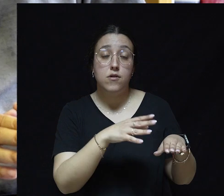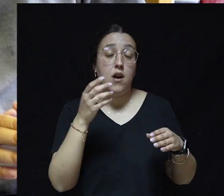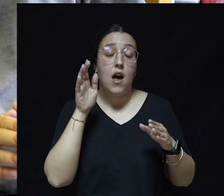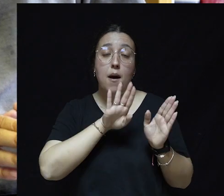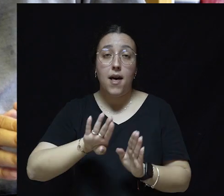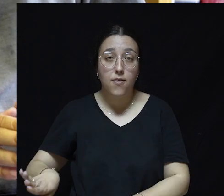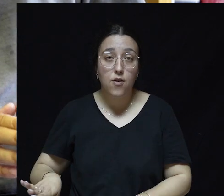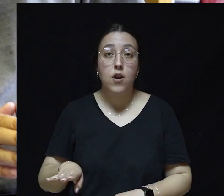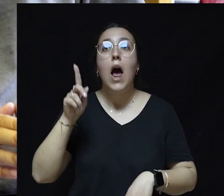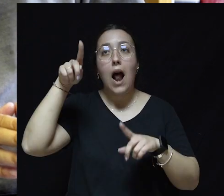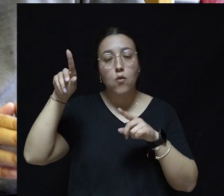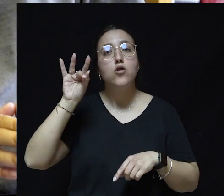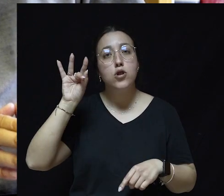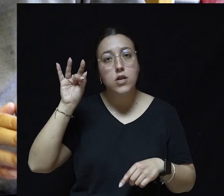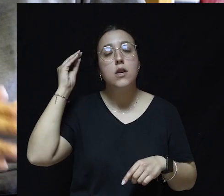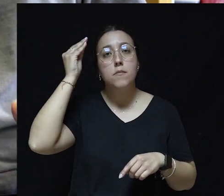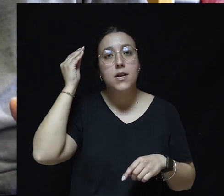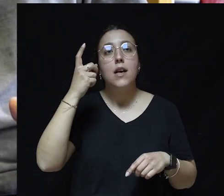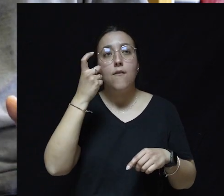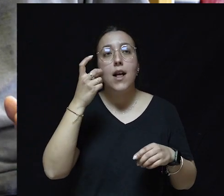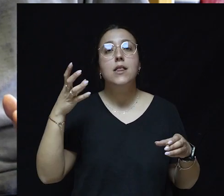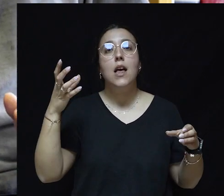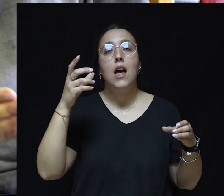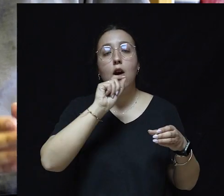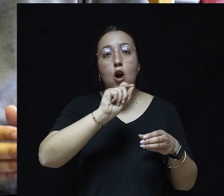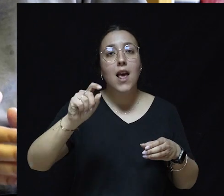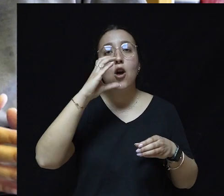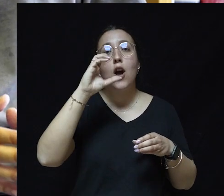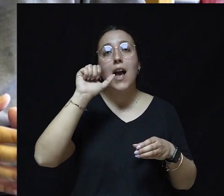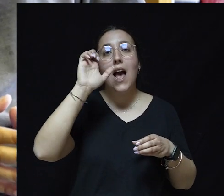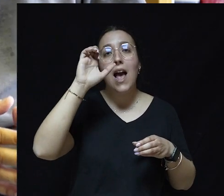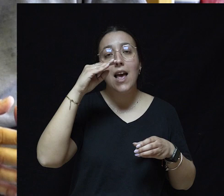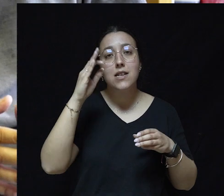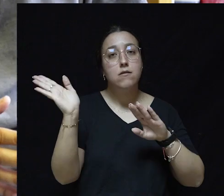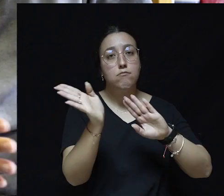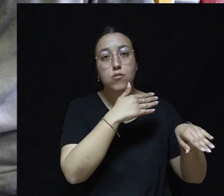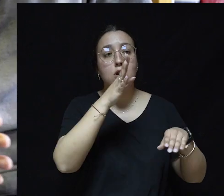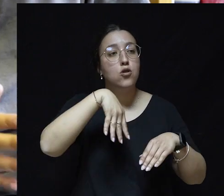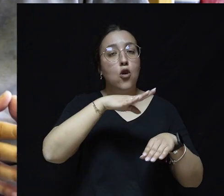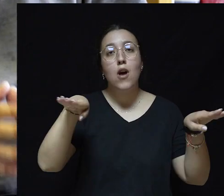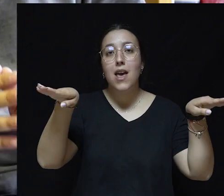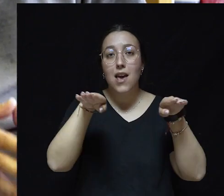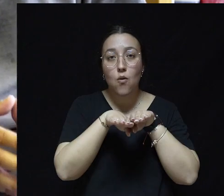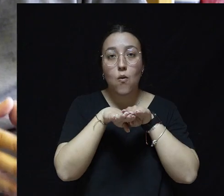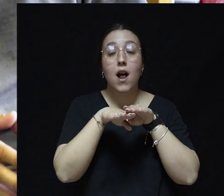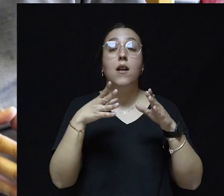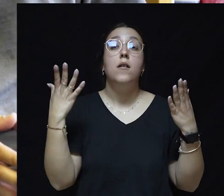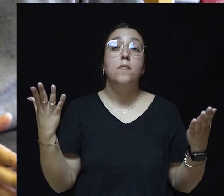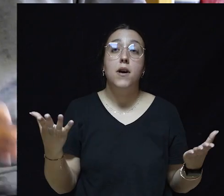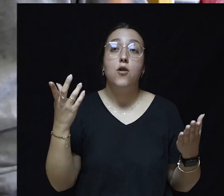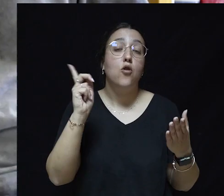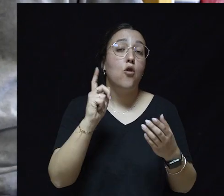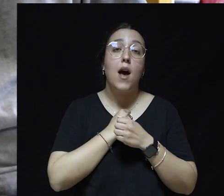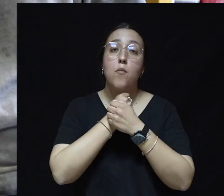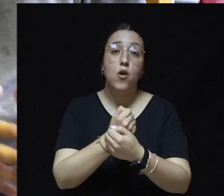la responsabilidad de la Consejería de Educación, al principio han querido hacer eso. Y concretamente en